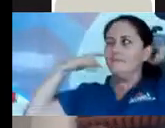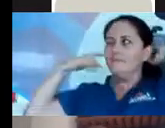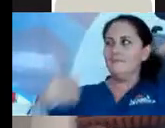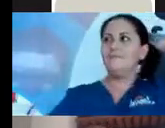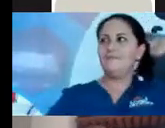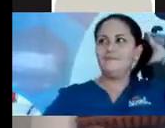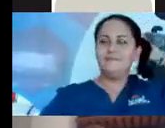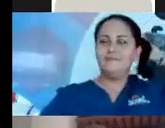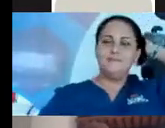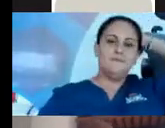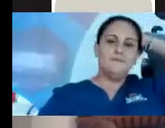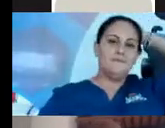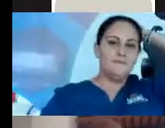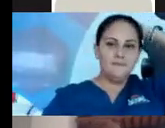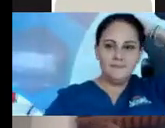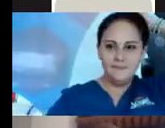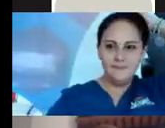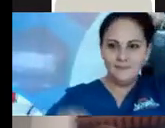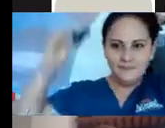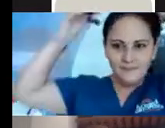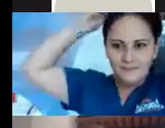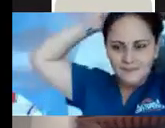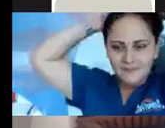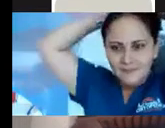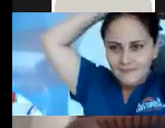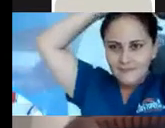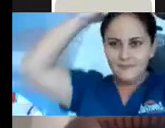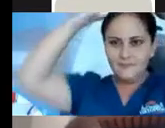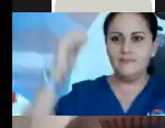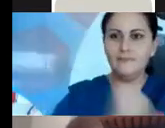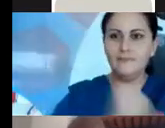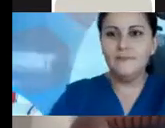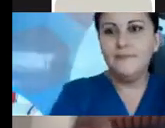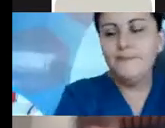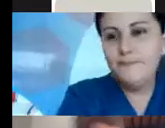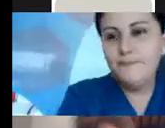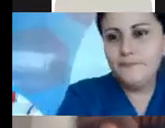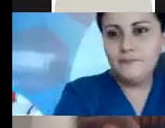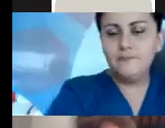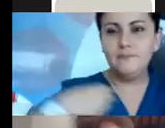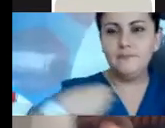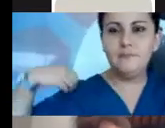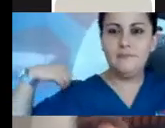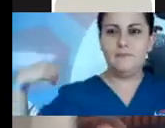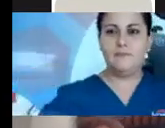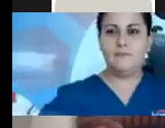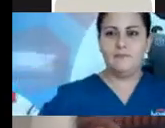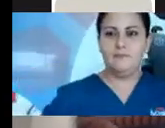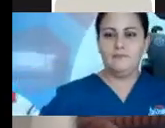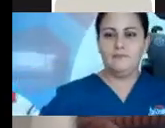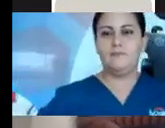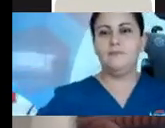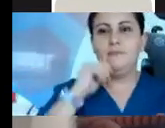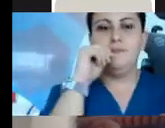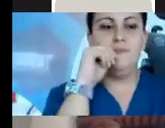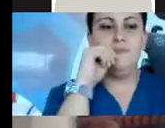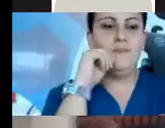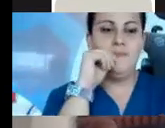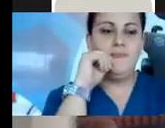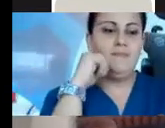que permite, el de arriba, permite que podría ser diferente, en realidad las fotos son casi lo mismo, pero en realidad da